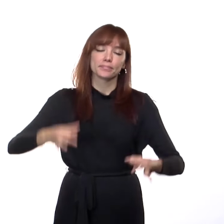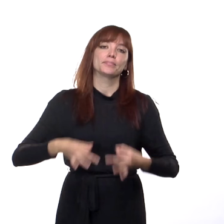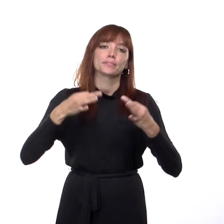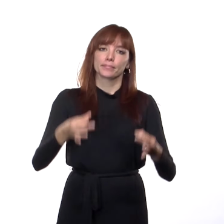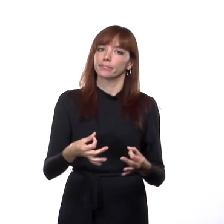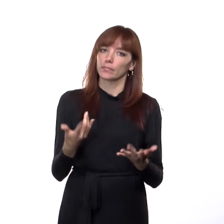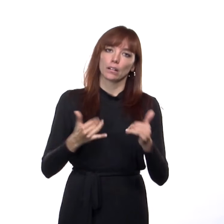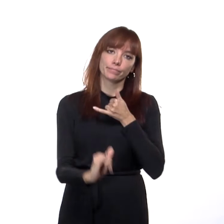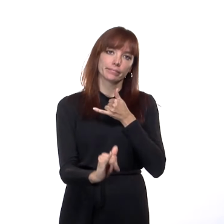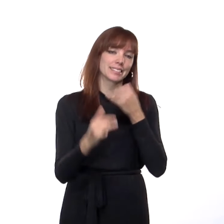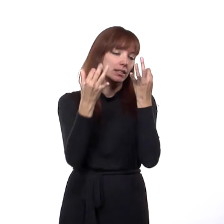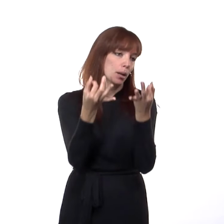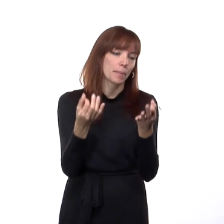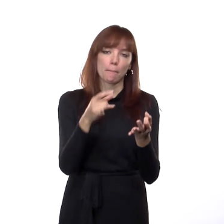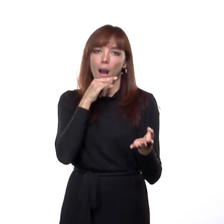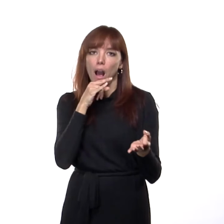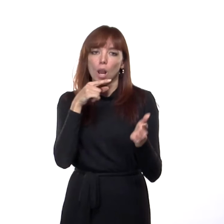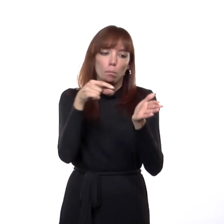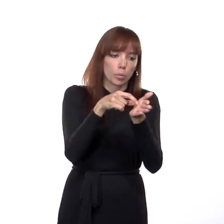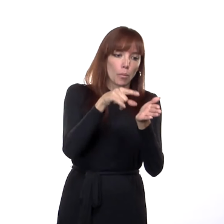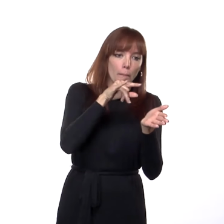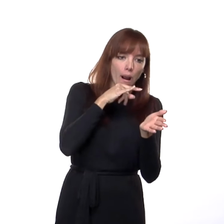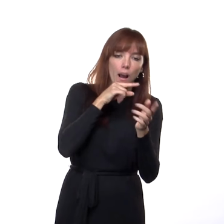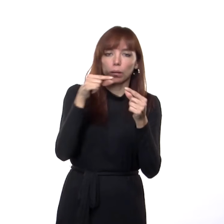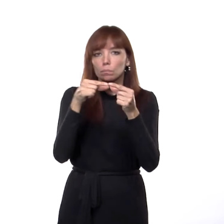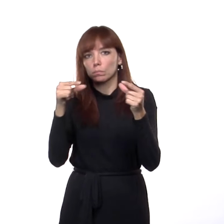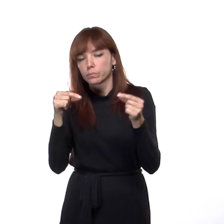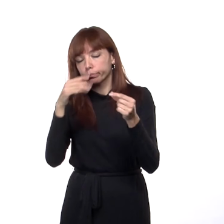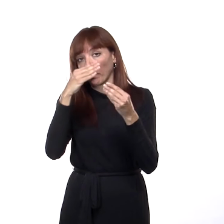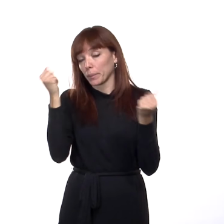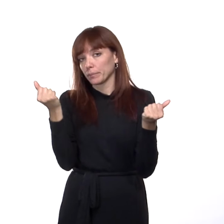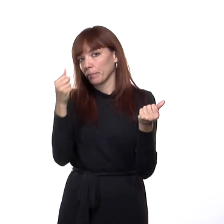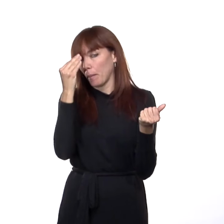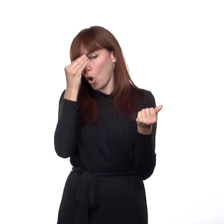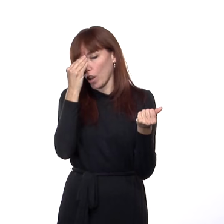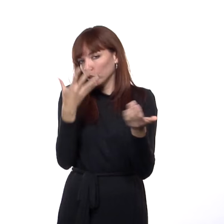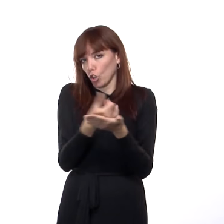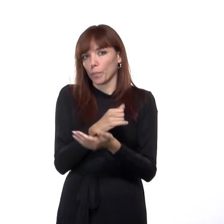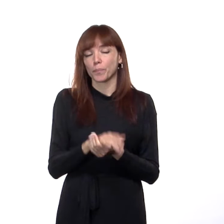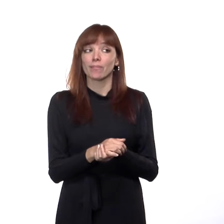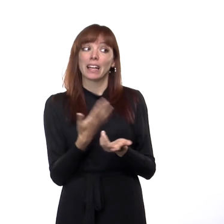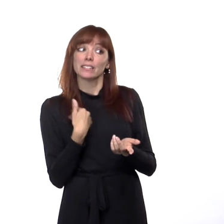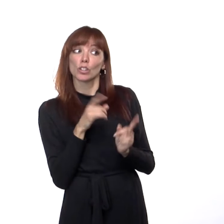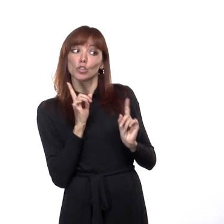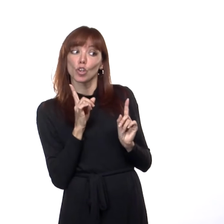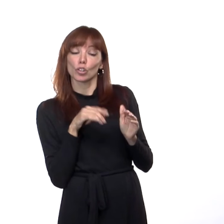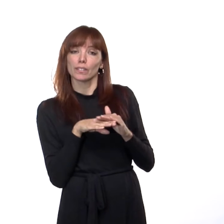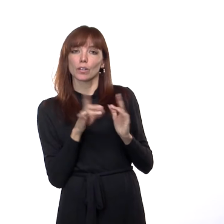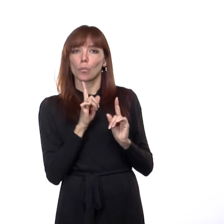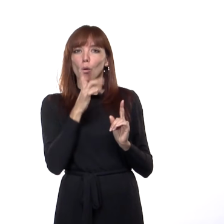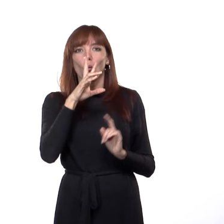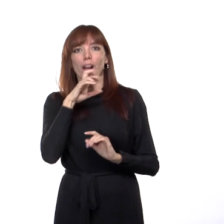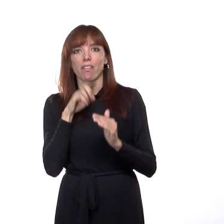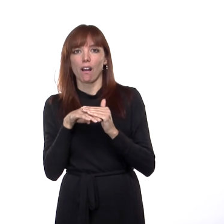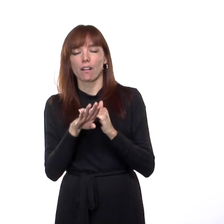a seguir pinchando usb es insertando tarjetas de memoria encontramos en el aparcamiento abriendo correos que ya no solamente es tenerlo sino retener lo que